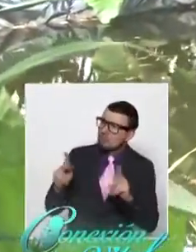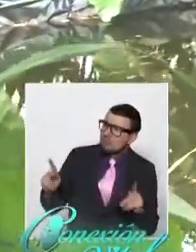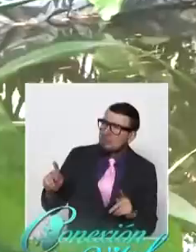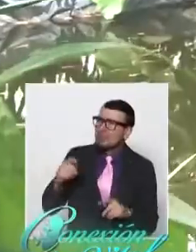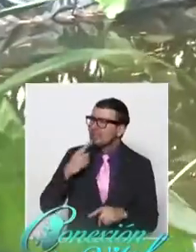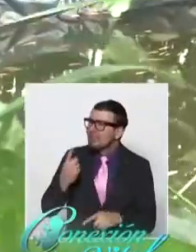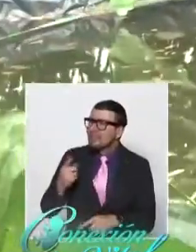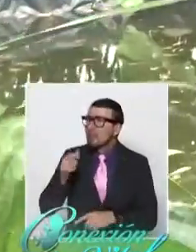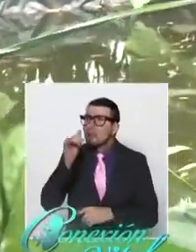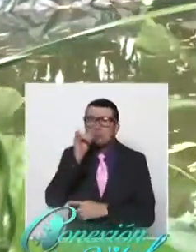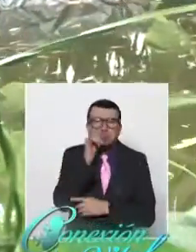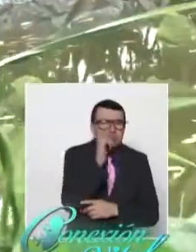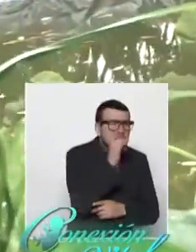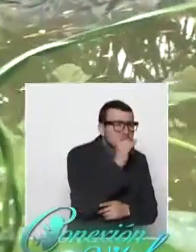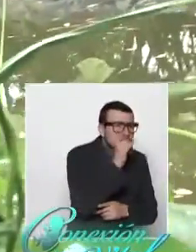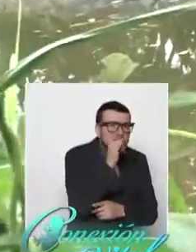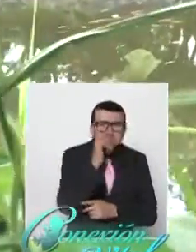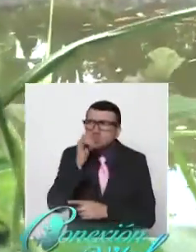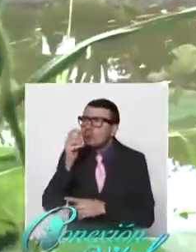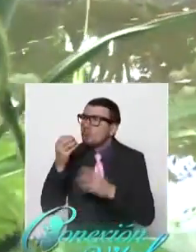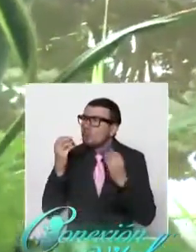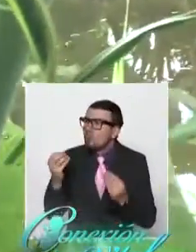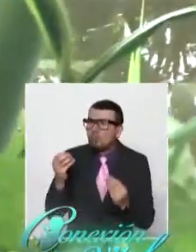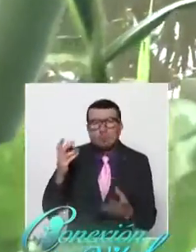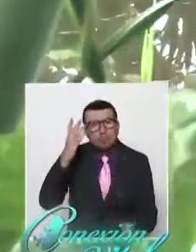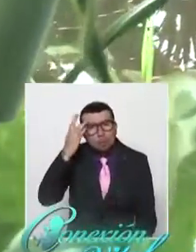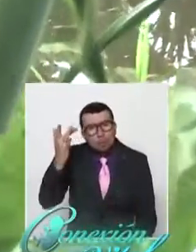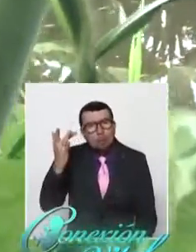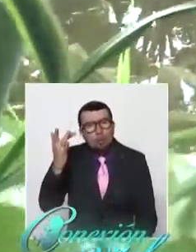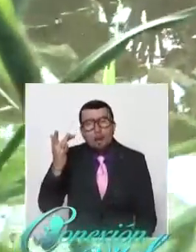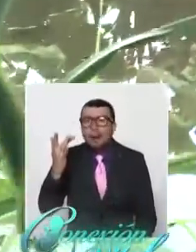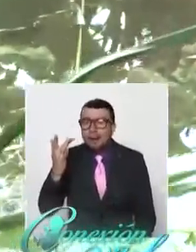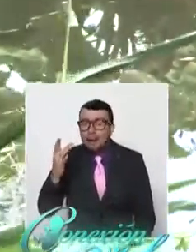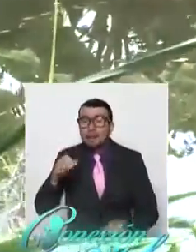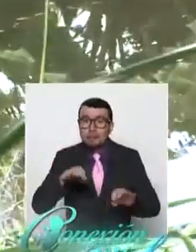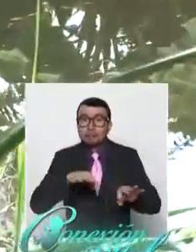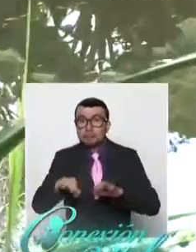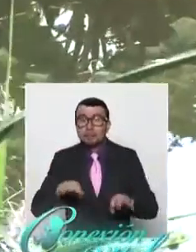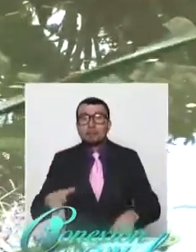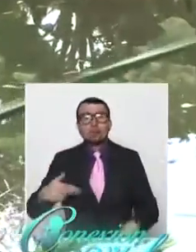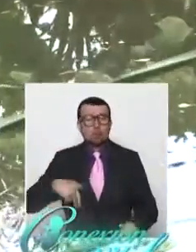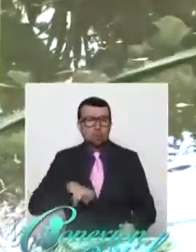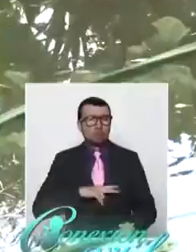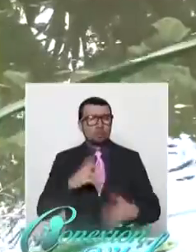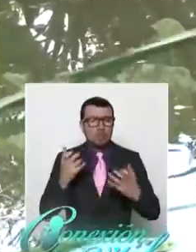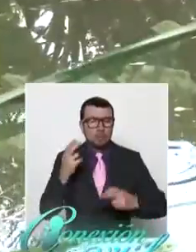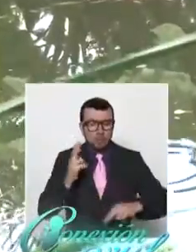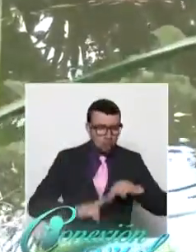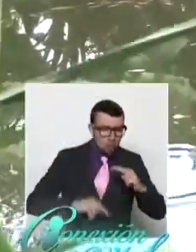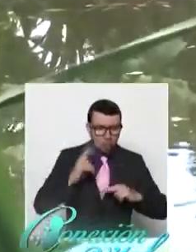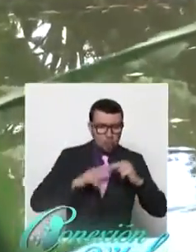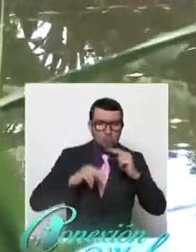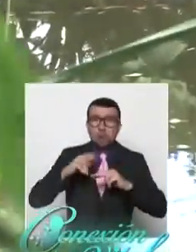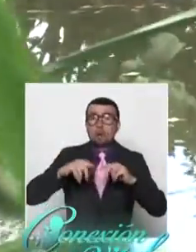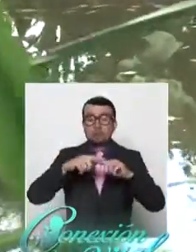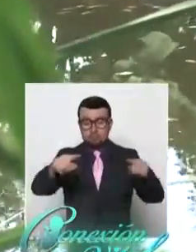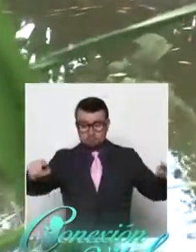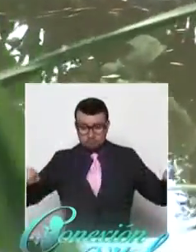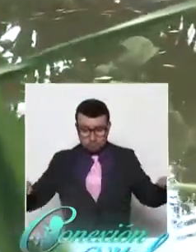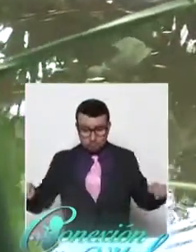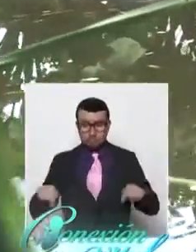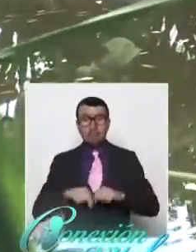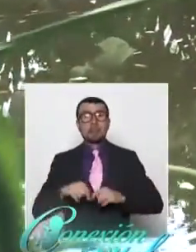tomas de apoyo que yo estoy haciendo? Resulta que nosotros nos dimos a la tarea de construir un parque de la